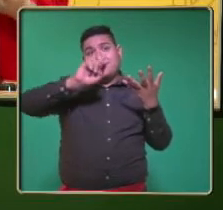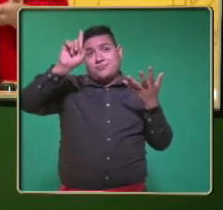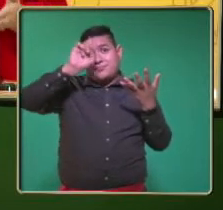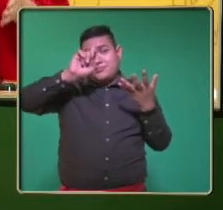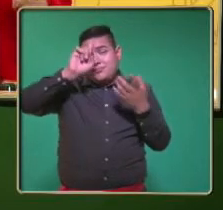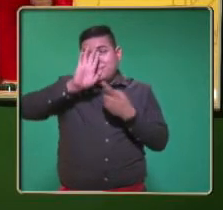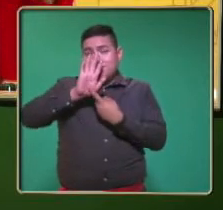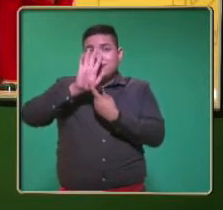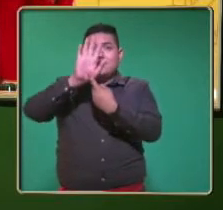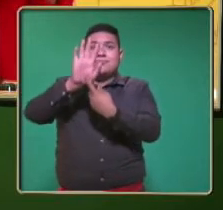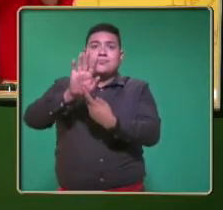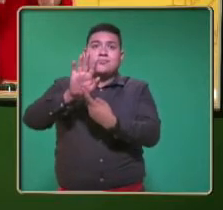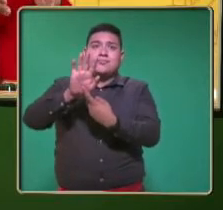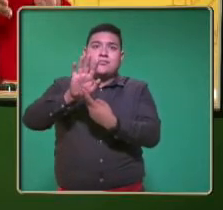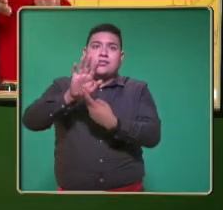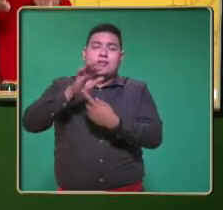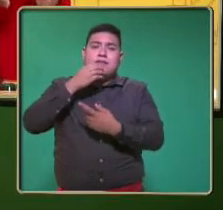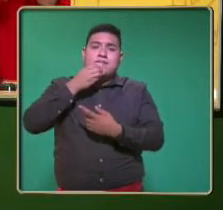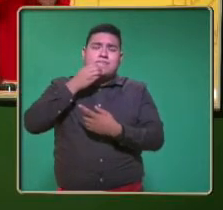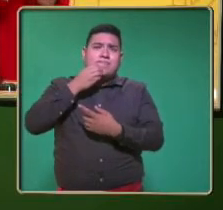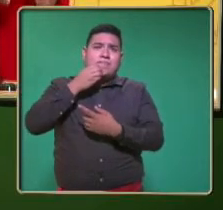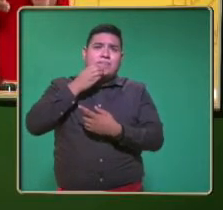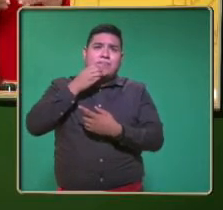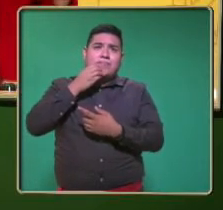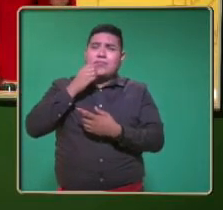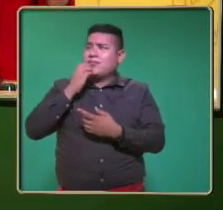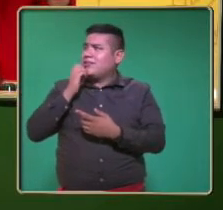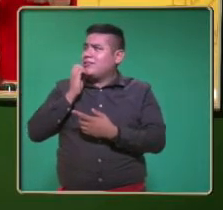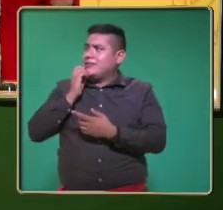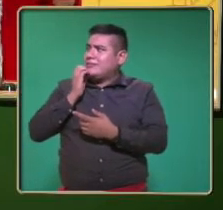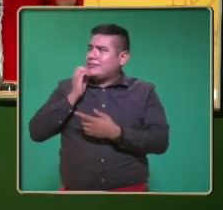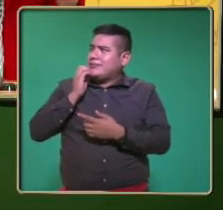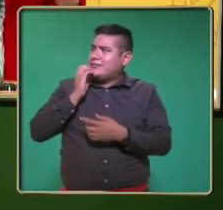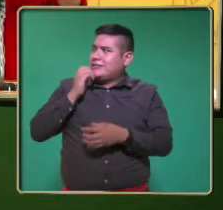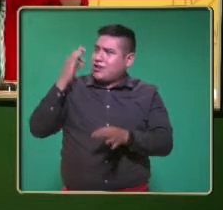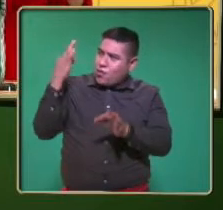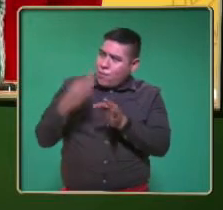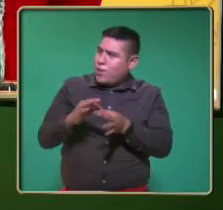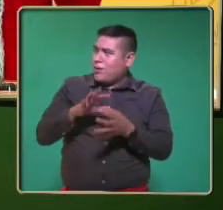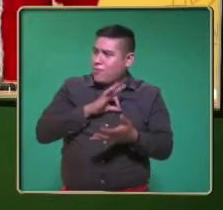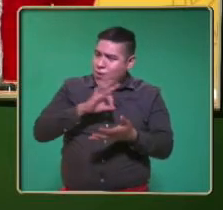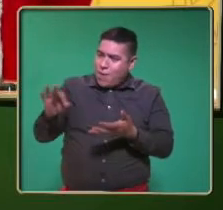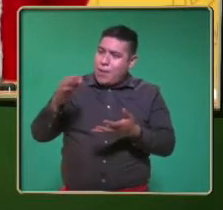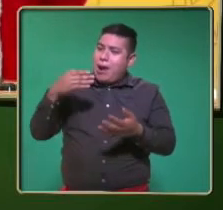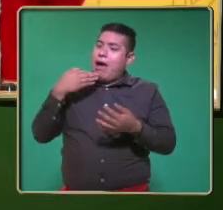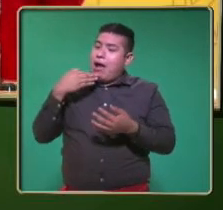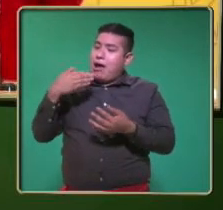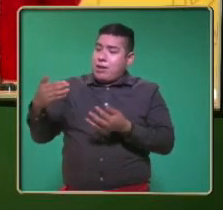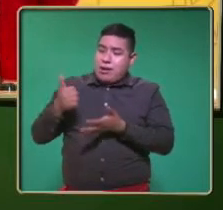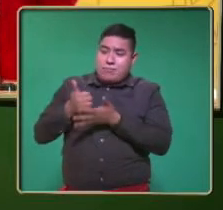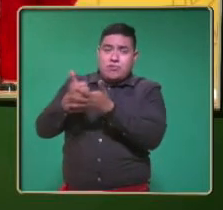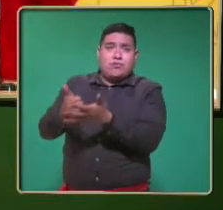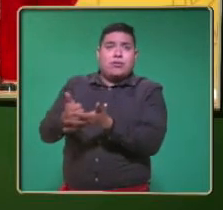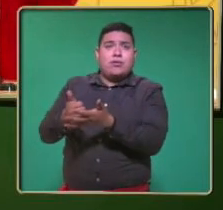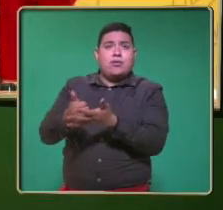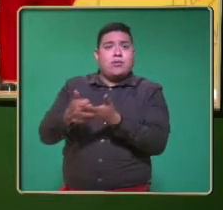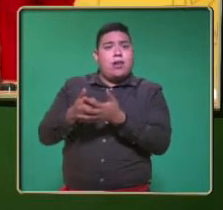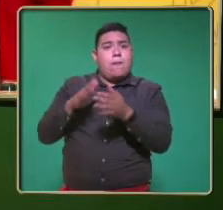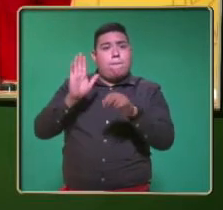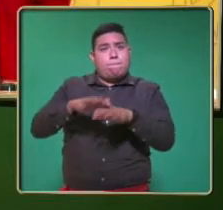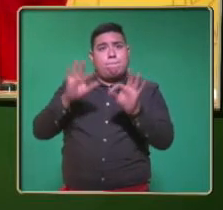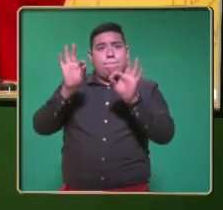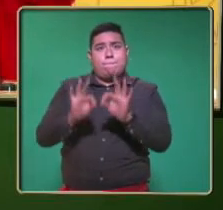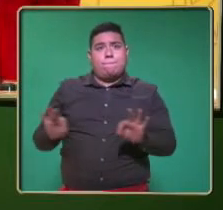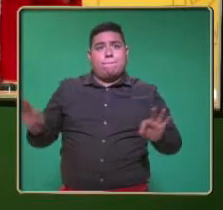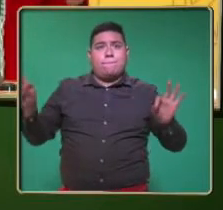que bien las podemos llevar a cabo. ¿Para qué? Para bien del chico. Recordemos que nuestra pieza